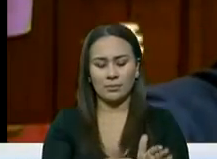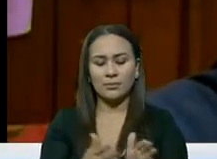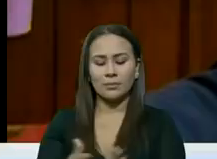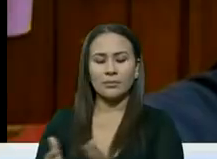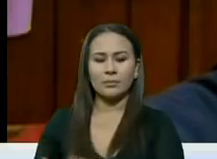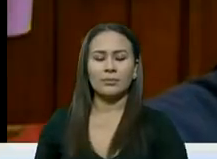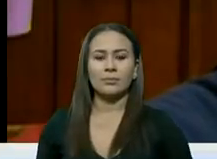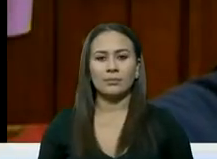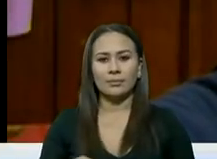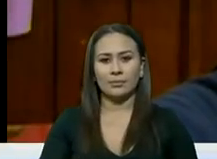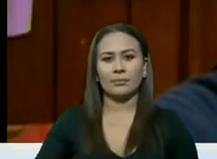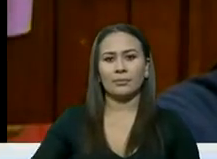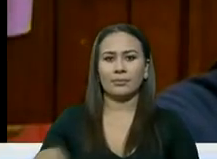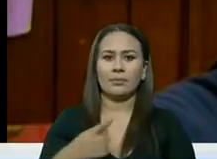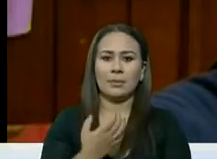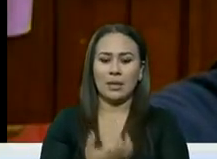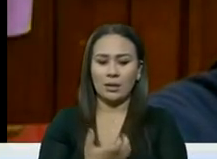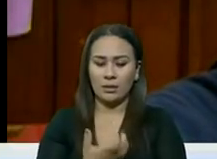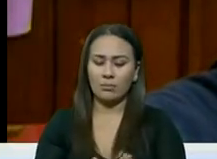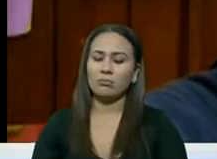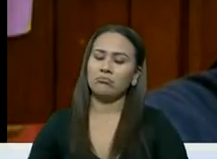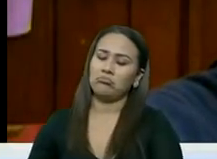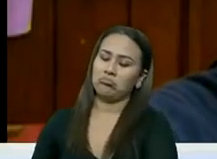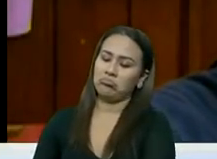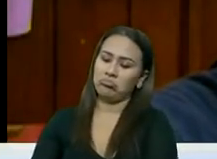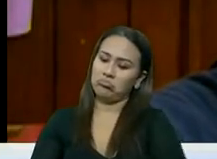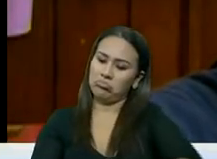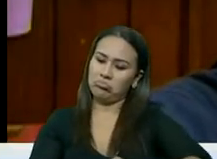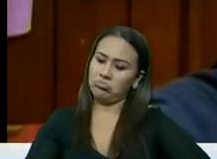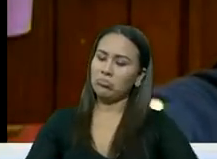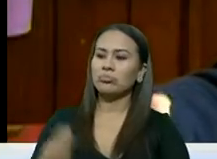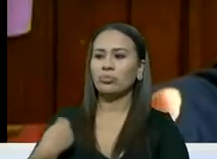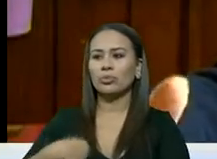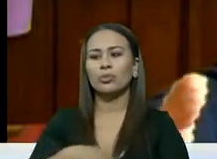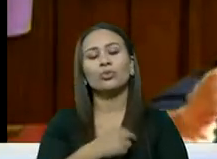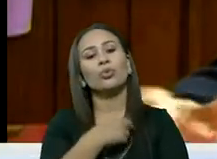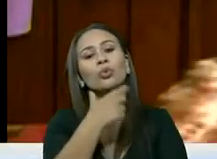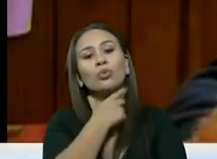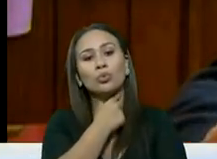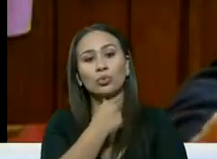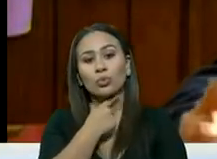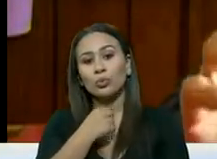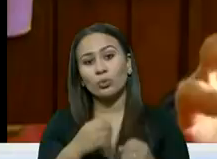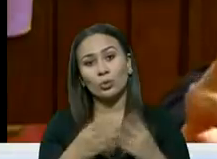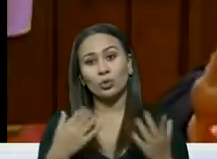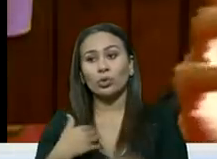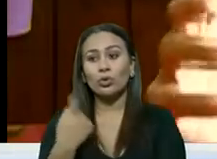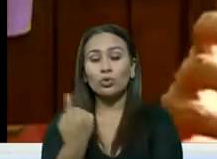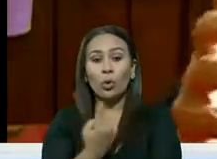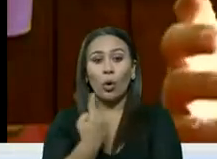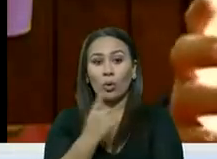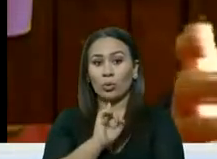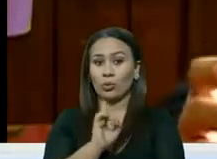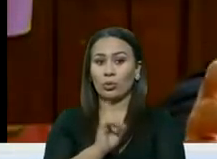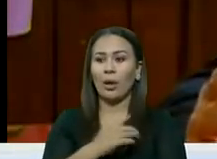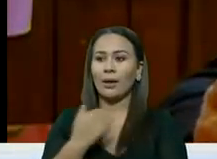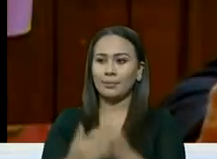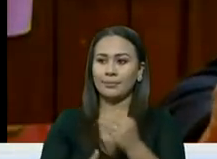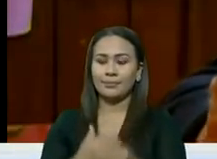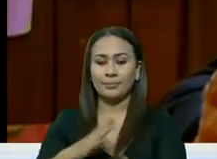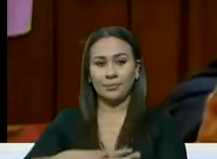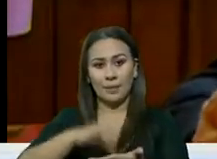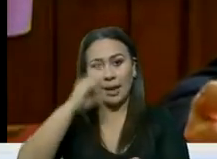de la economía solidaria. Y nos gustó la idea de no estar solos en un reto